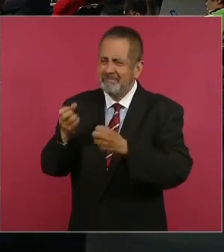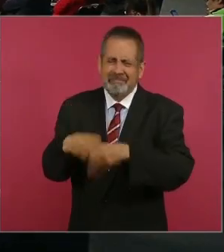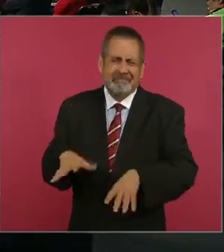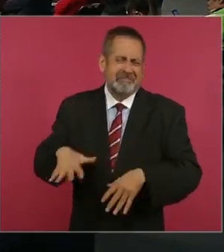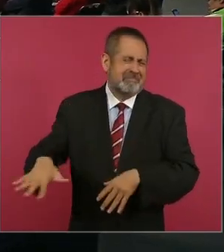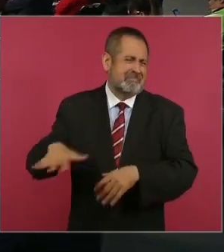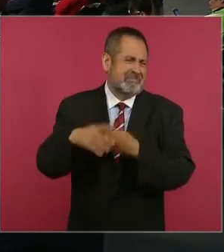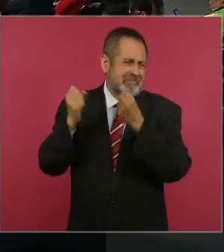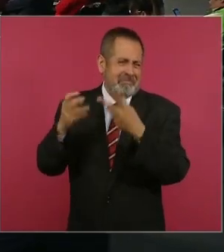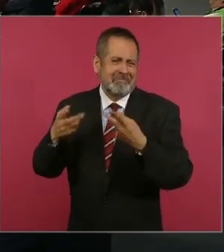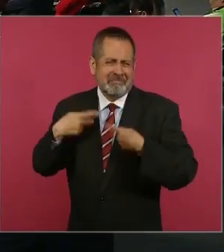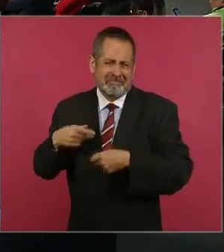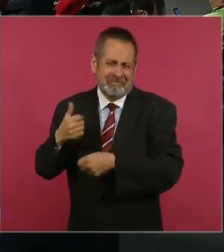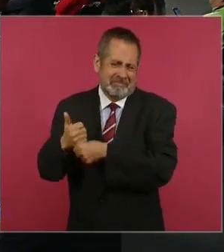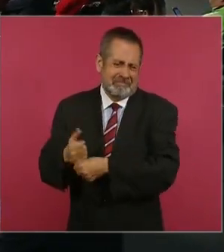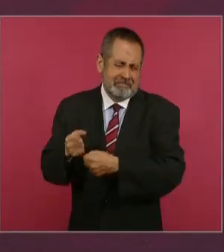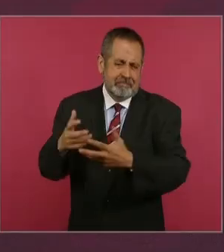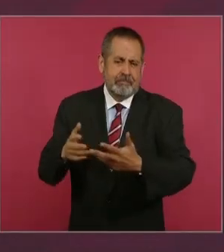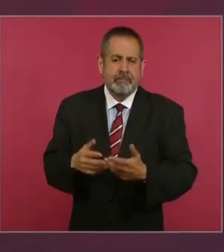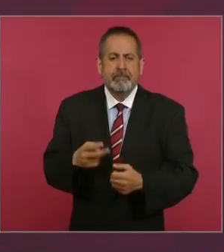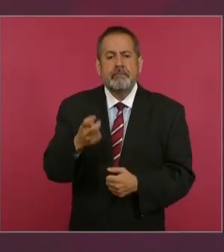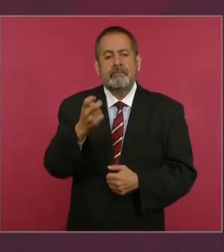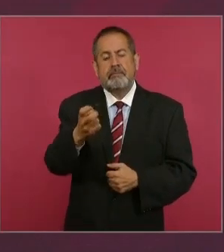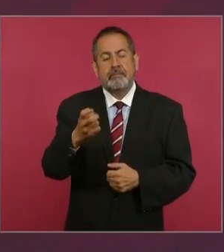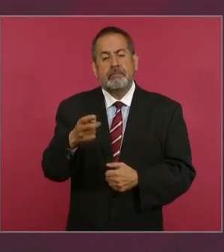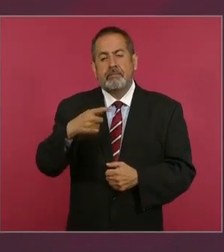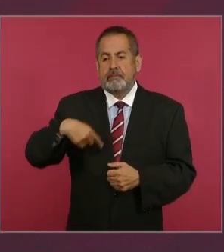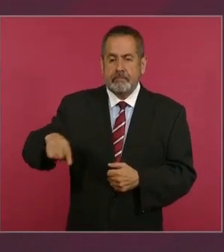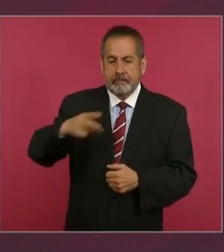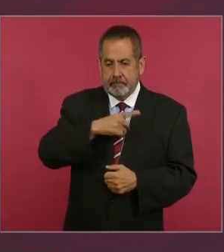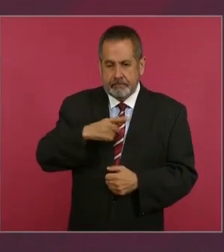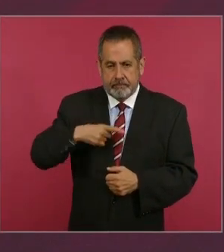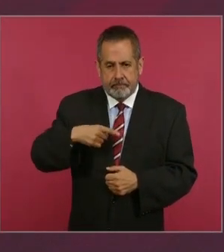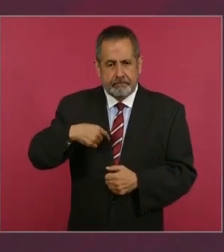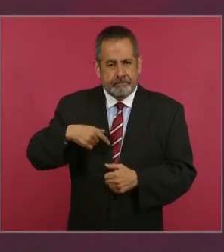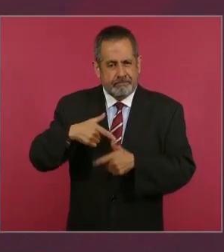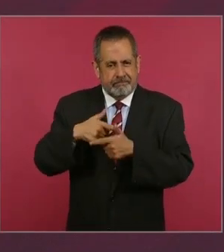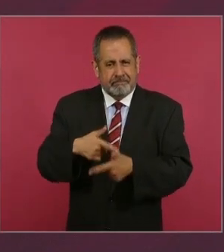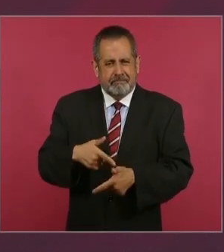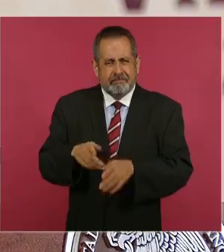la corrupción Entonces tenemos que